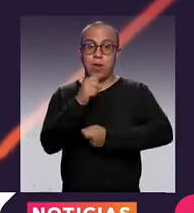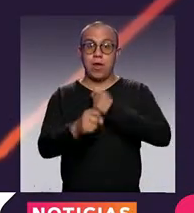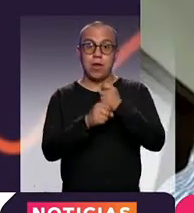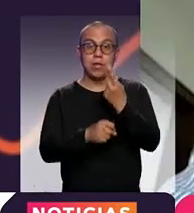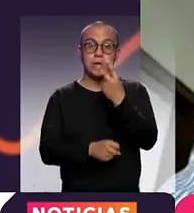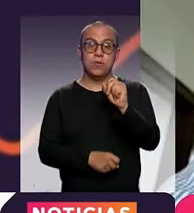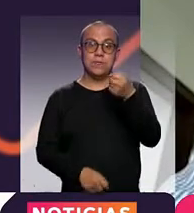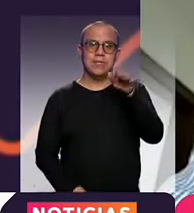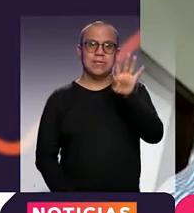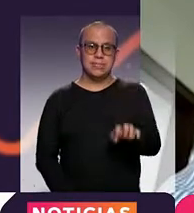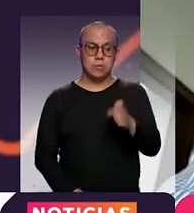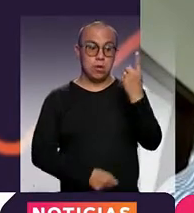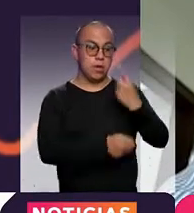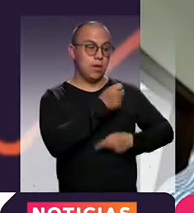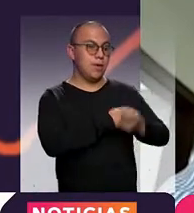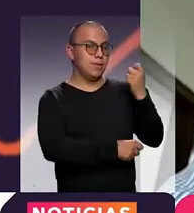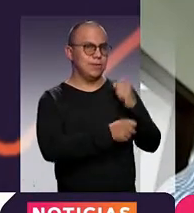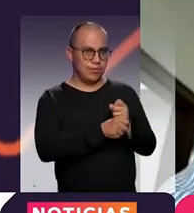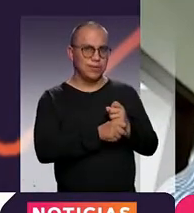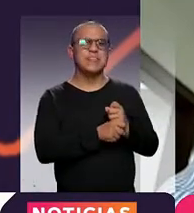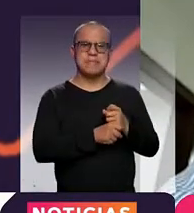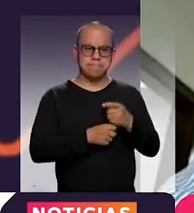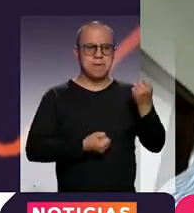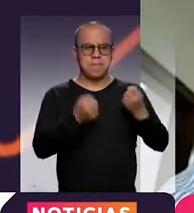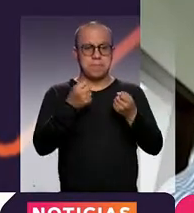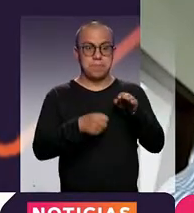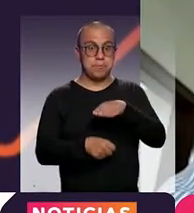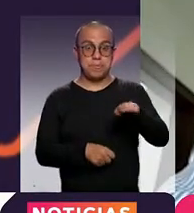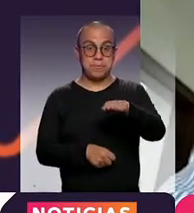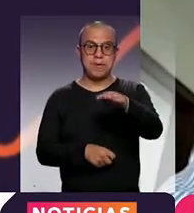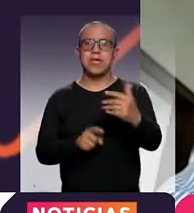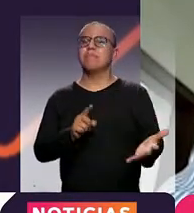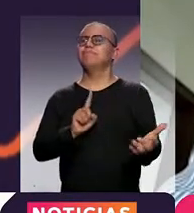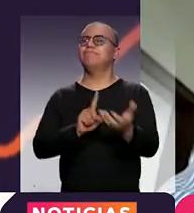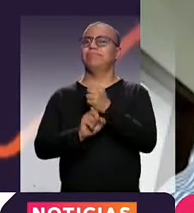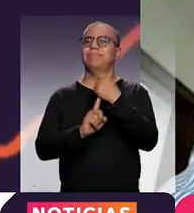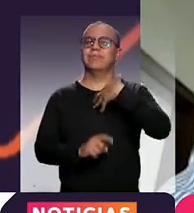2019. El año pasado la corrí y la gané